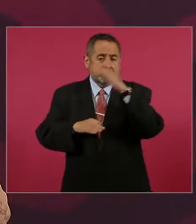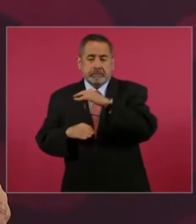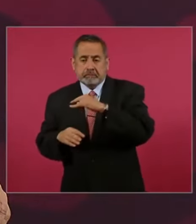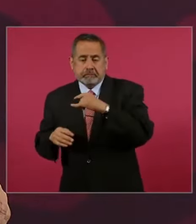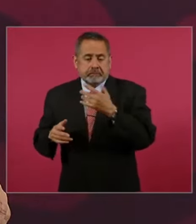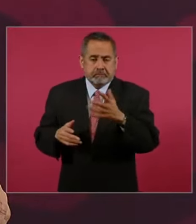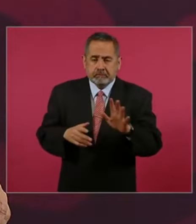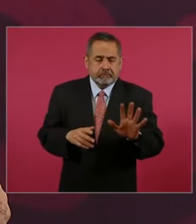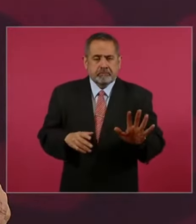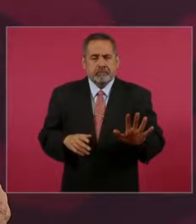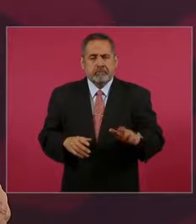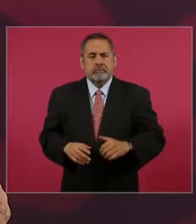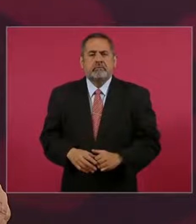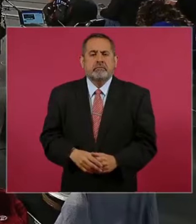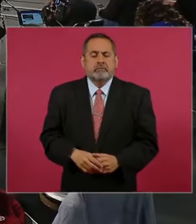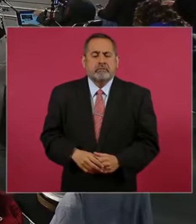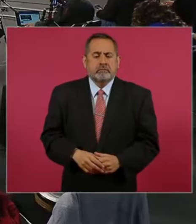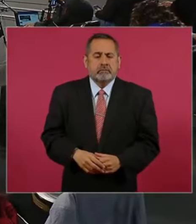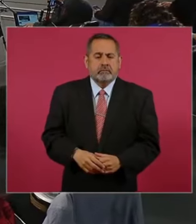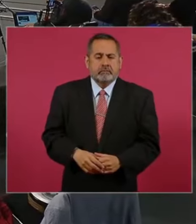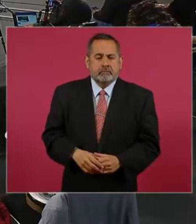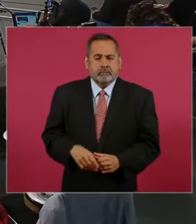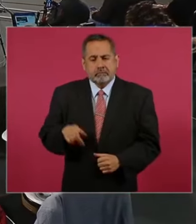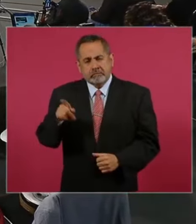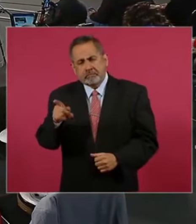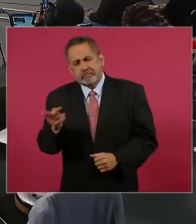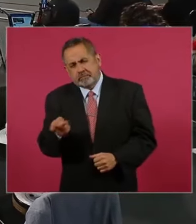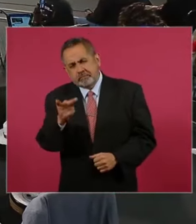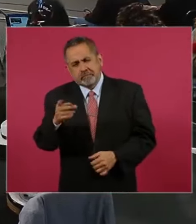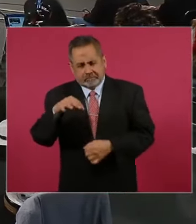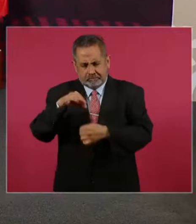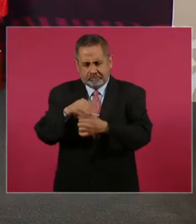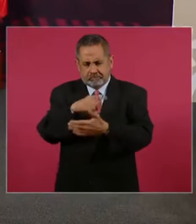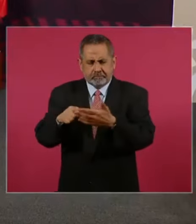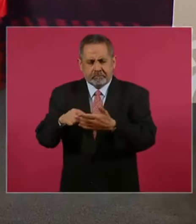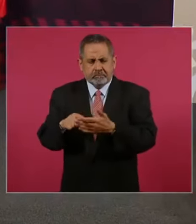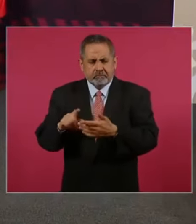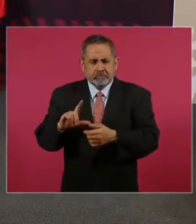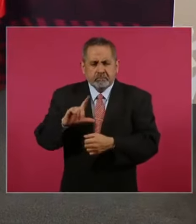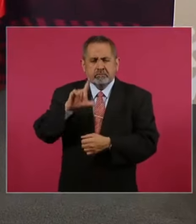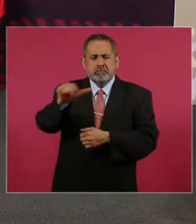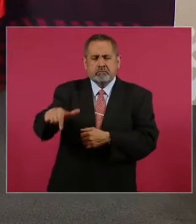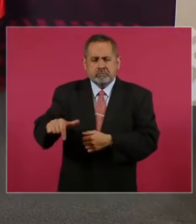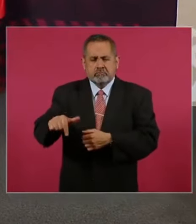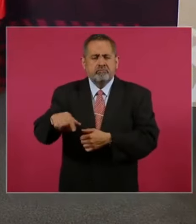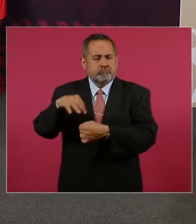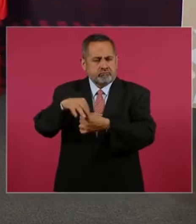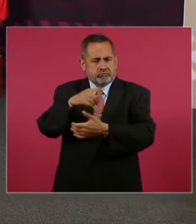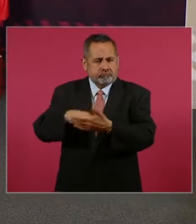O sea, que se aprueben, que se discutan después de las elecciones. Sí.